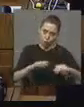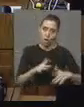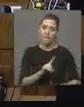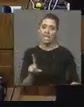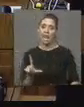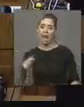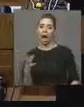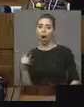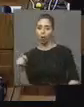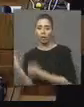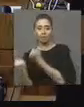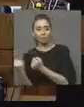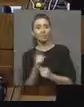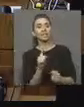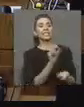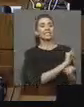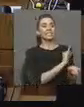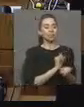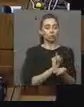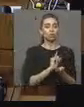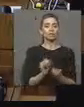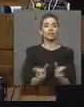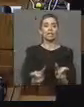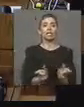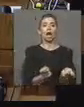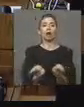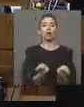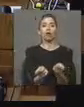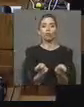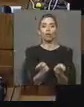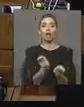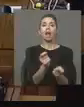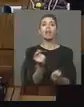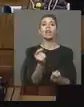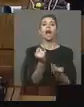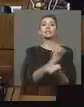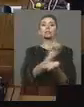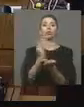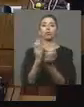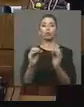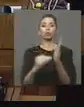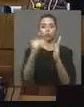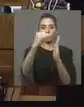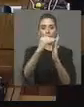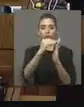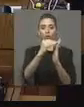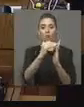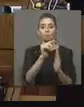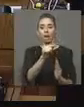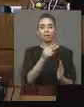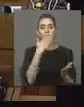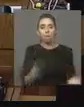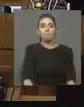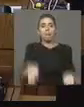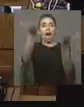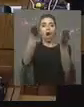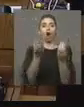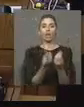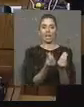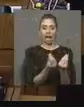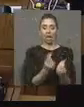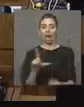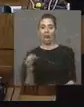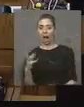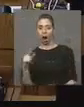Lauret, ni ninguna institución, siga controlando las instituciones de educación superior para que puedan despegar en su calidad. Y que así,